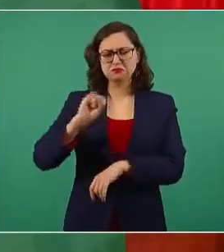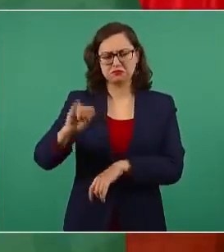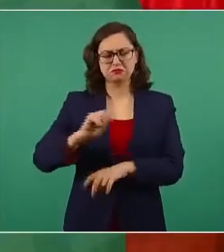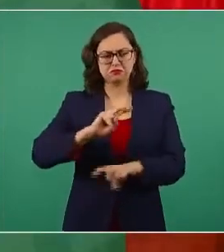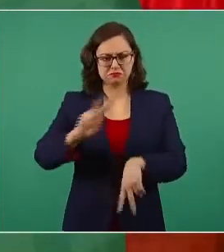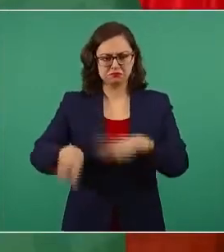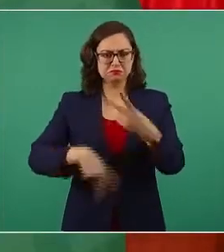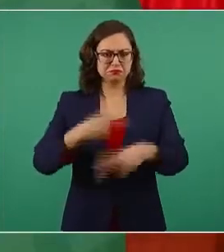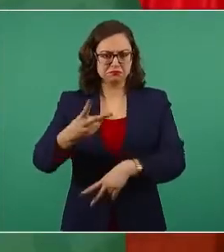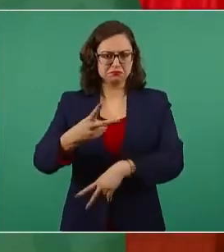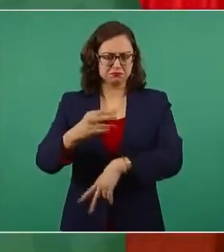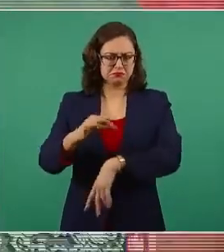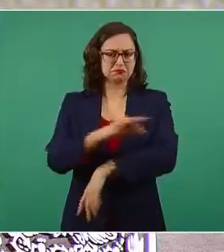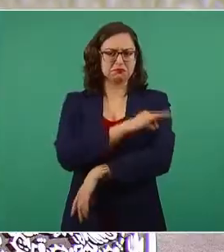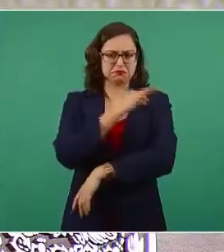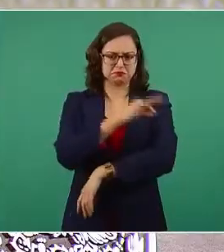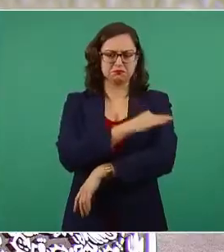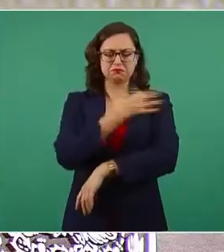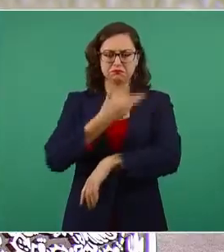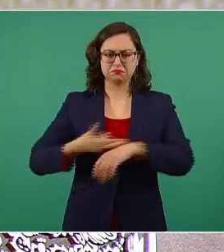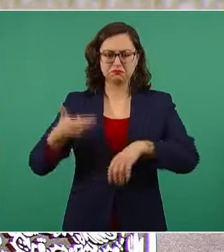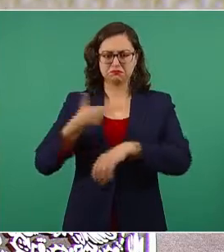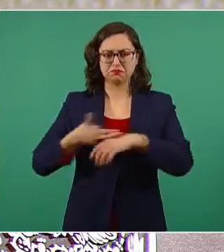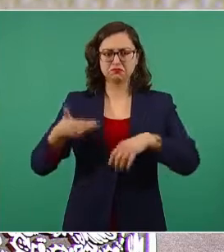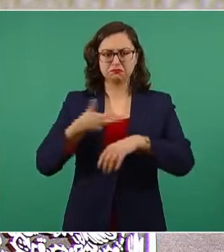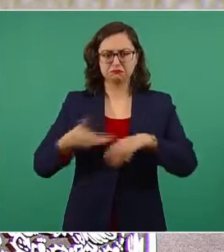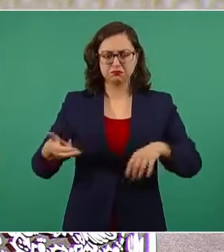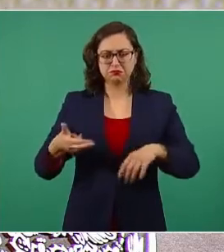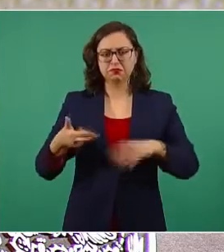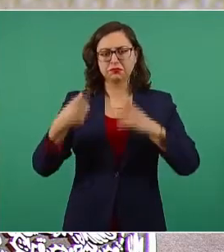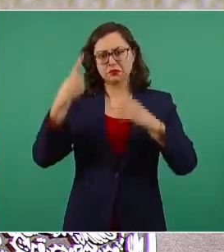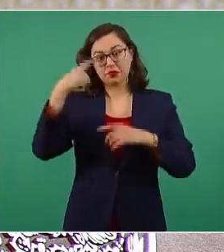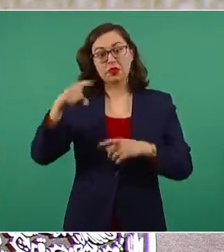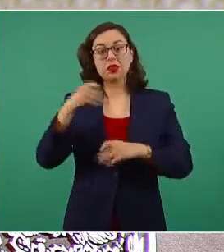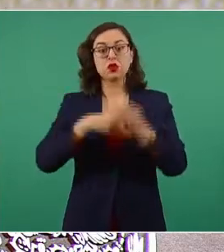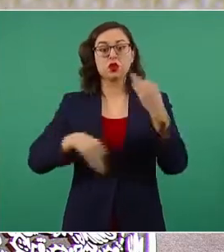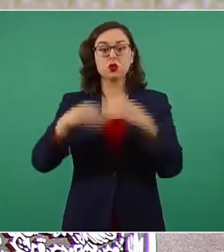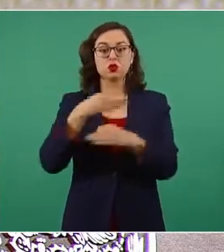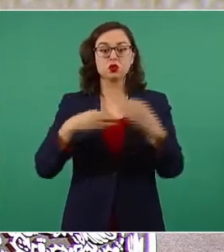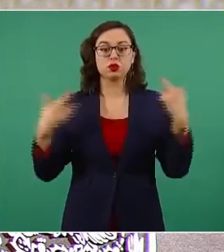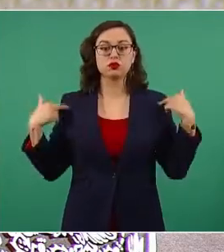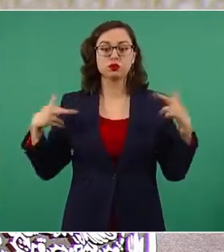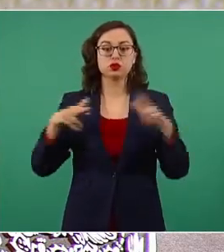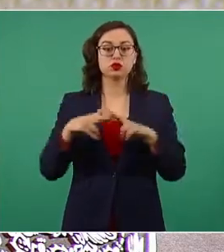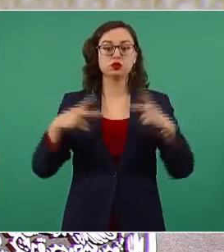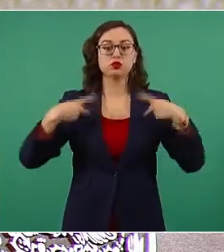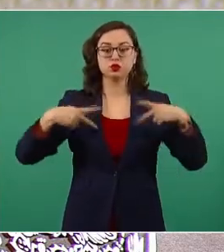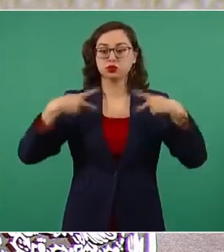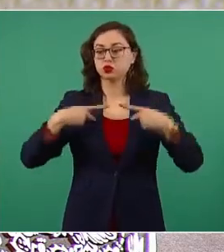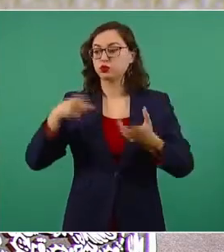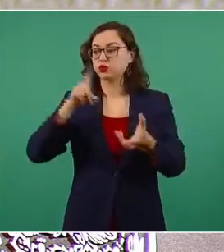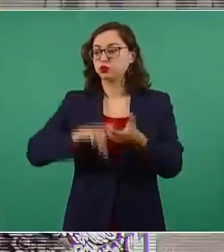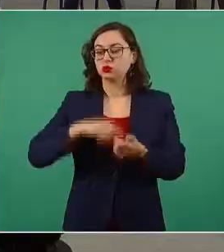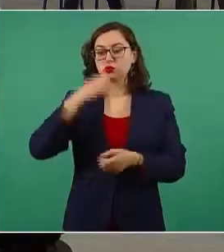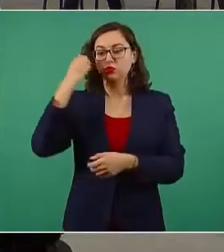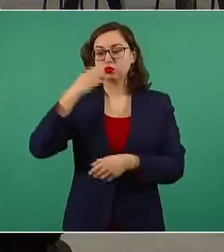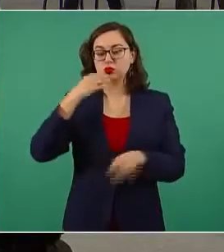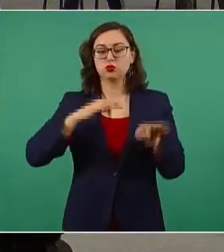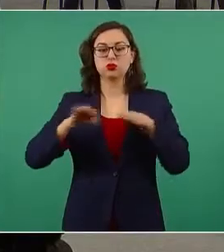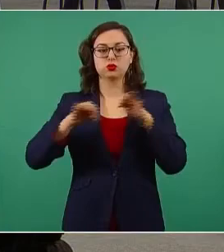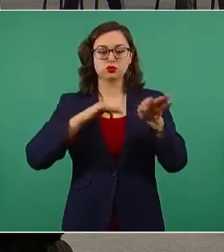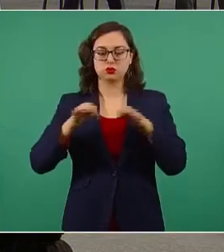los centros de vacunación y hacer lo propio para que ningún docente, ningún personal de la institución, de alguna institución educativa